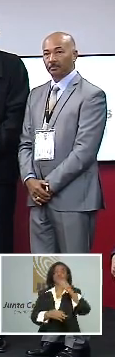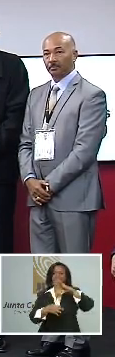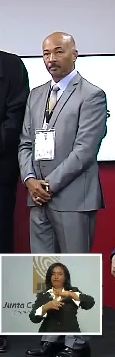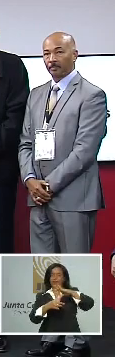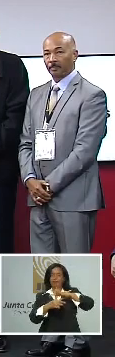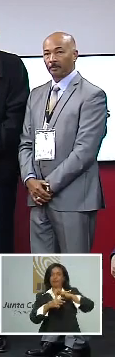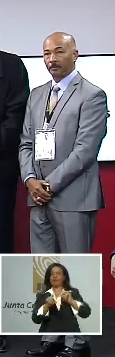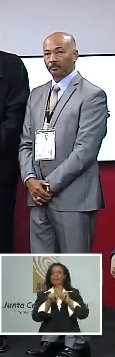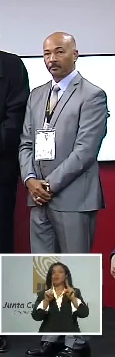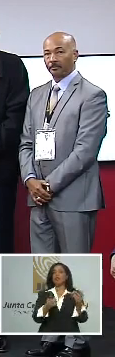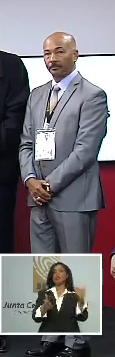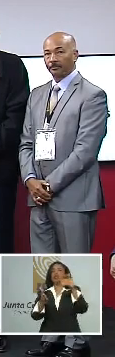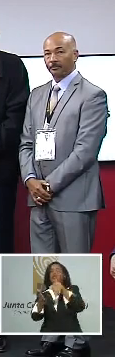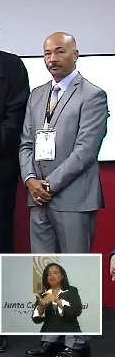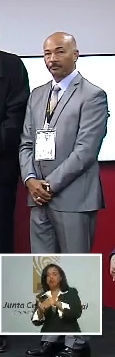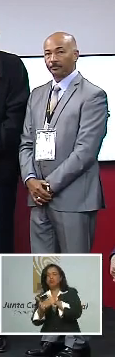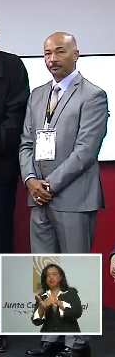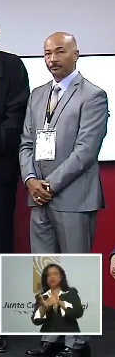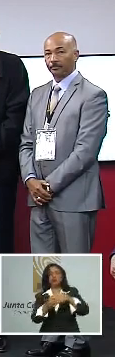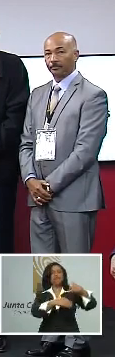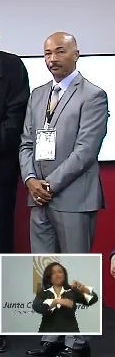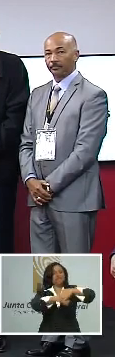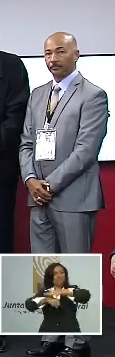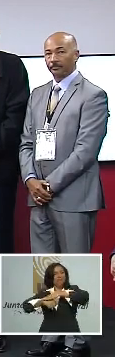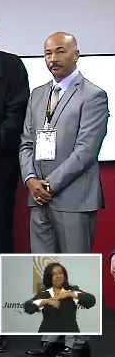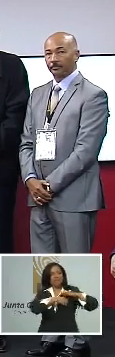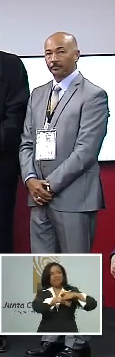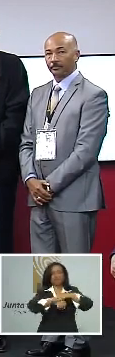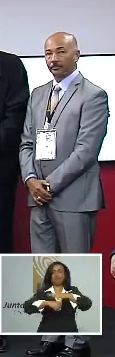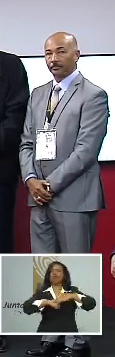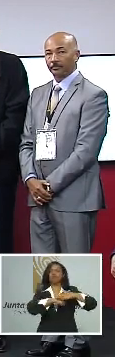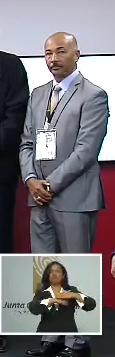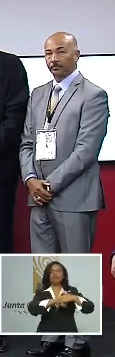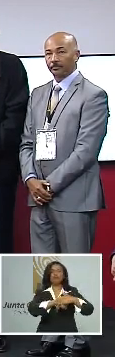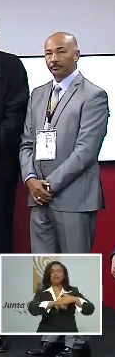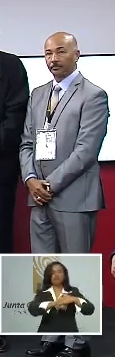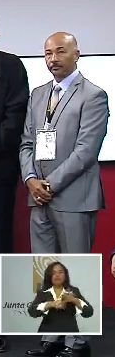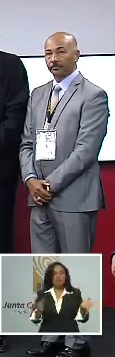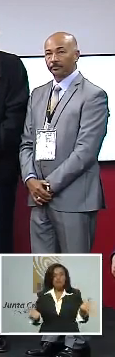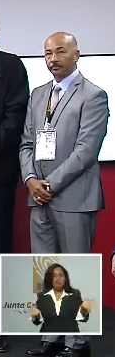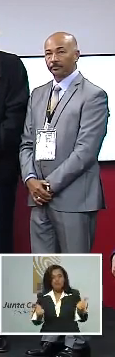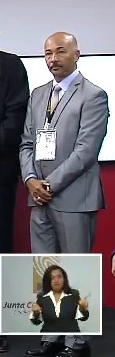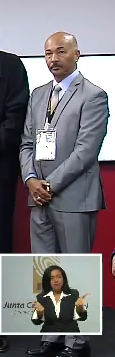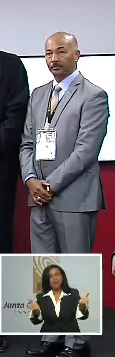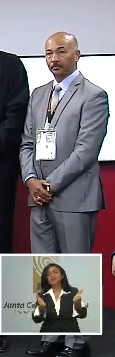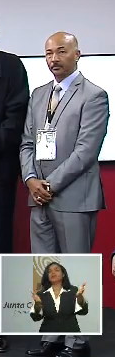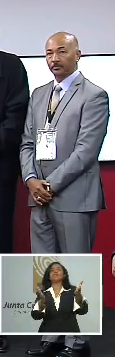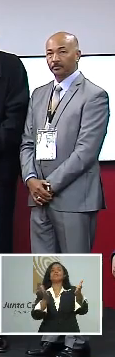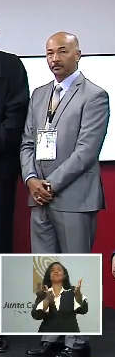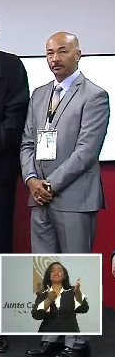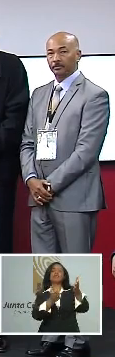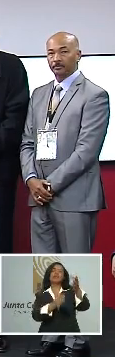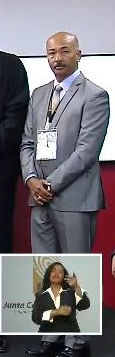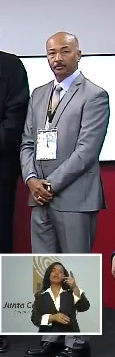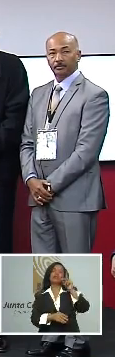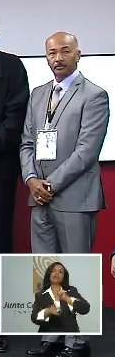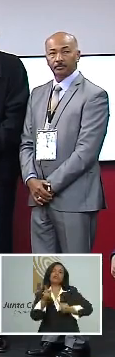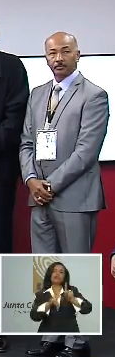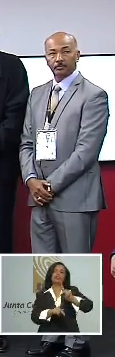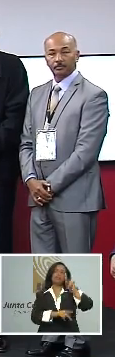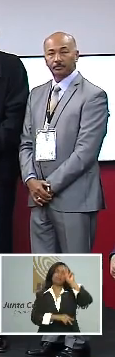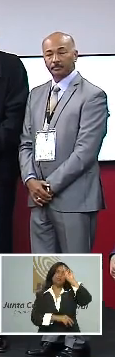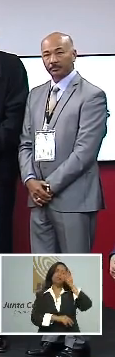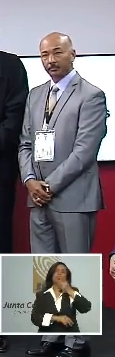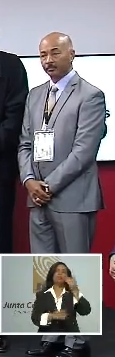nuevo, le hacemos un llamado especial al pueblo dominicano que acudan masivamente a ejercer